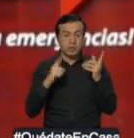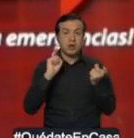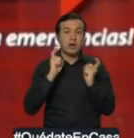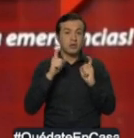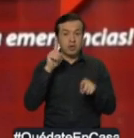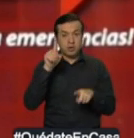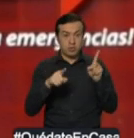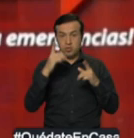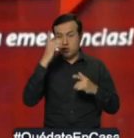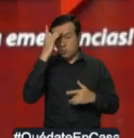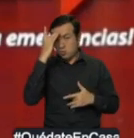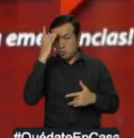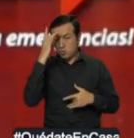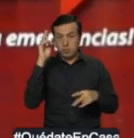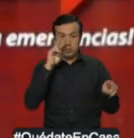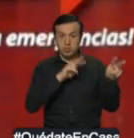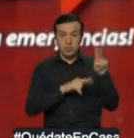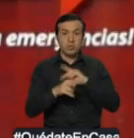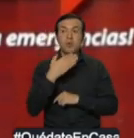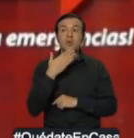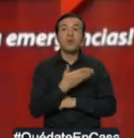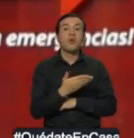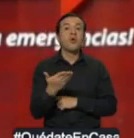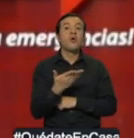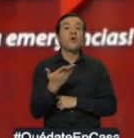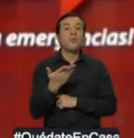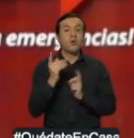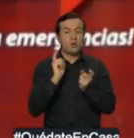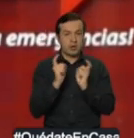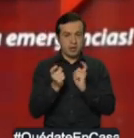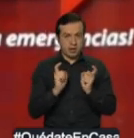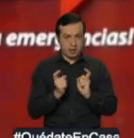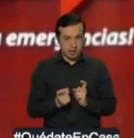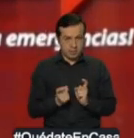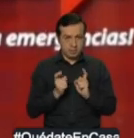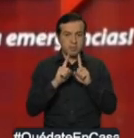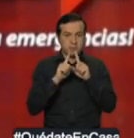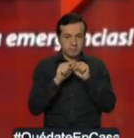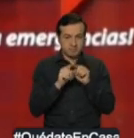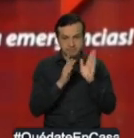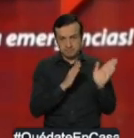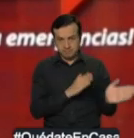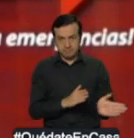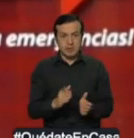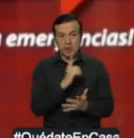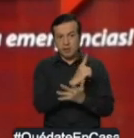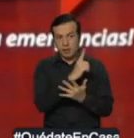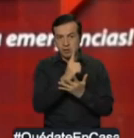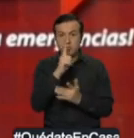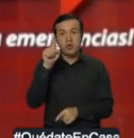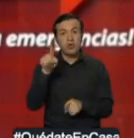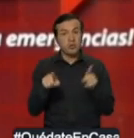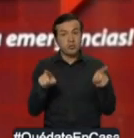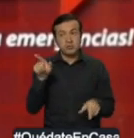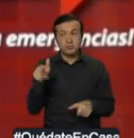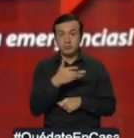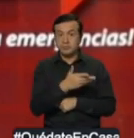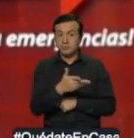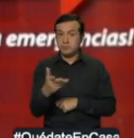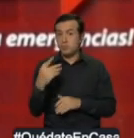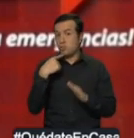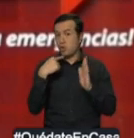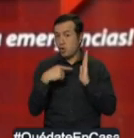casos confirmados se trata de reclasificación conforme a la definición de cada caso en algunos casos cuando